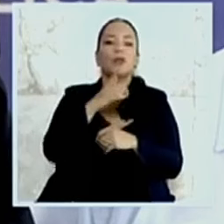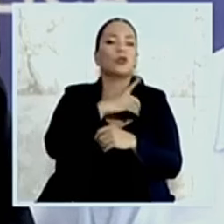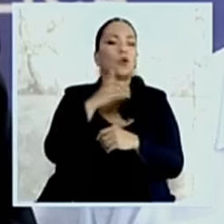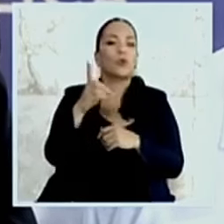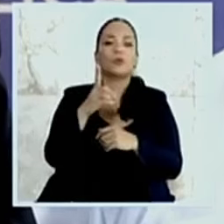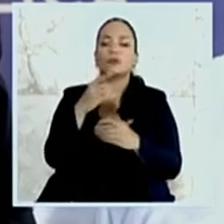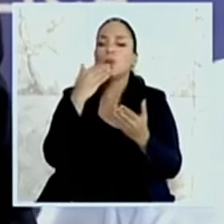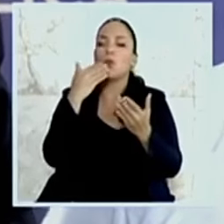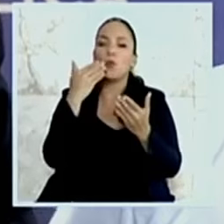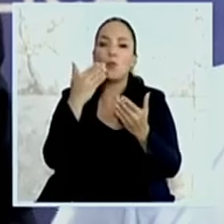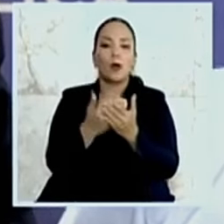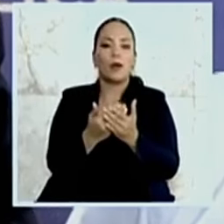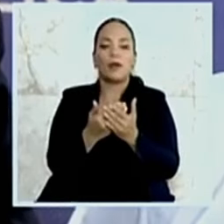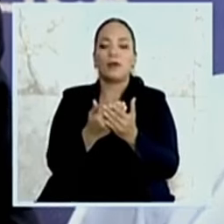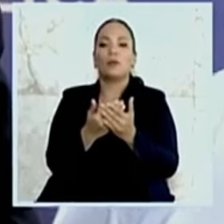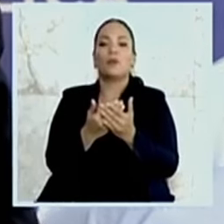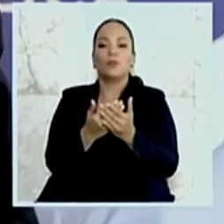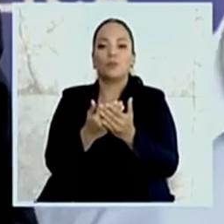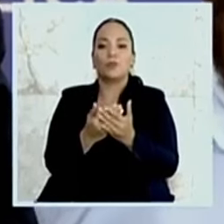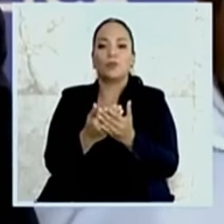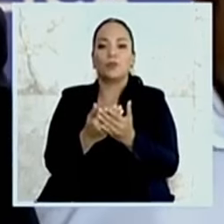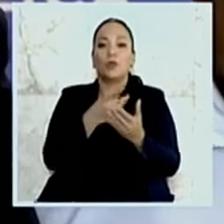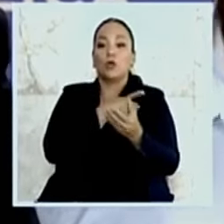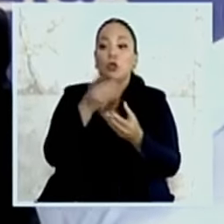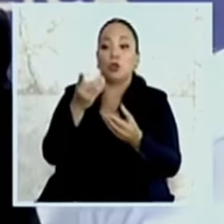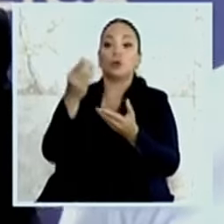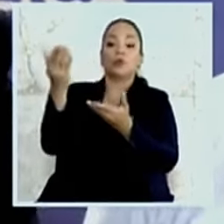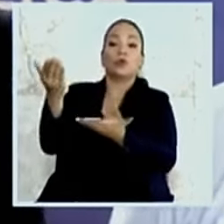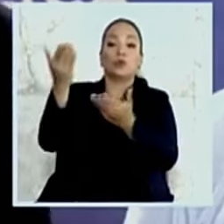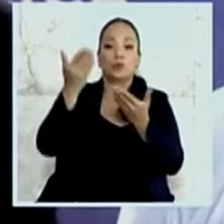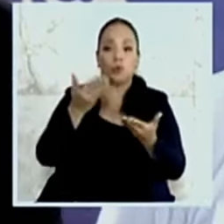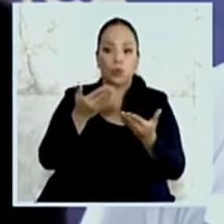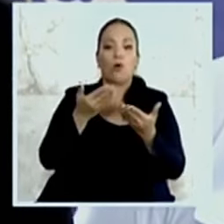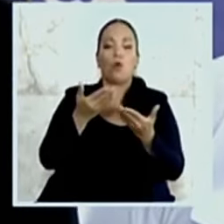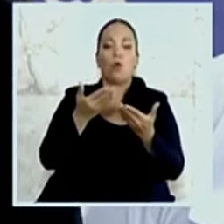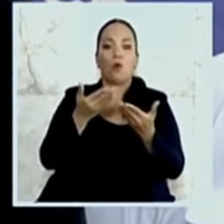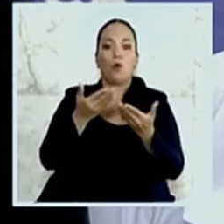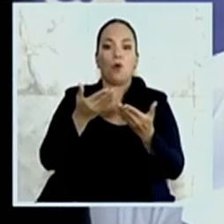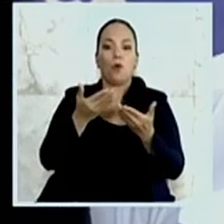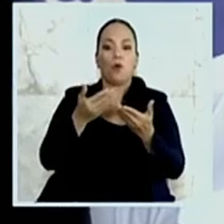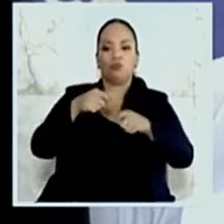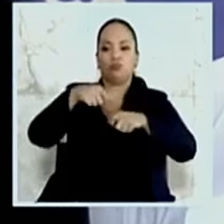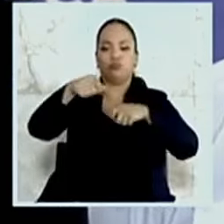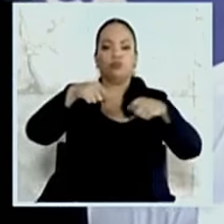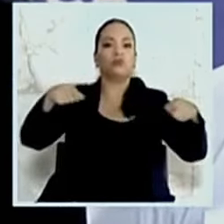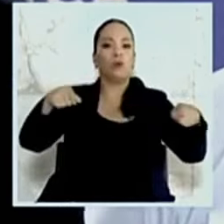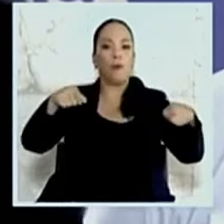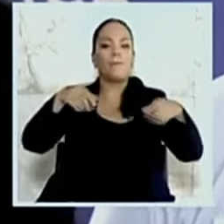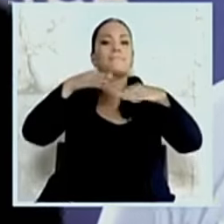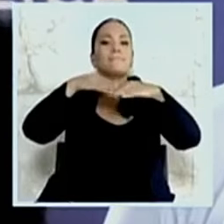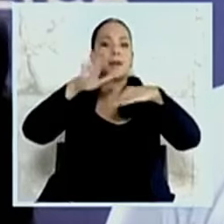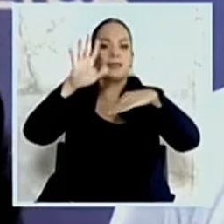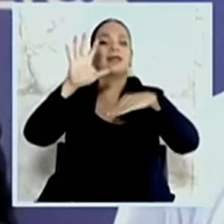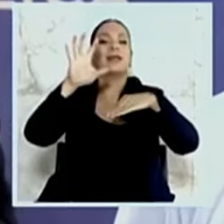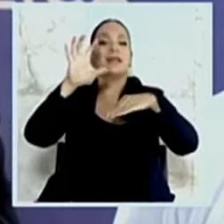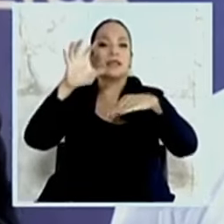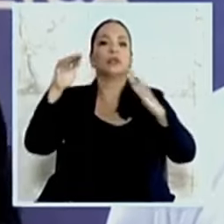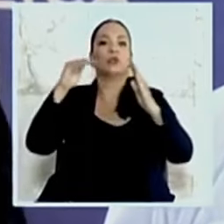generoso, dándonos más de 500,000 de kilómetros cuadrados de territorio